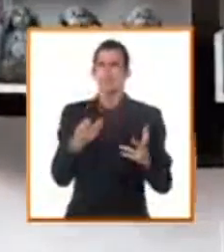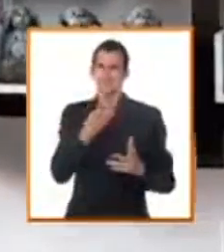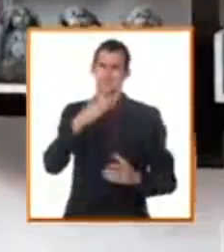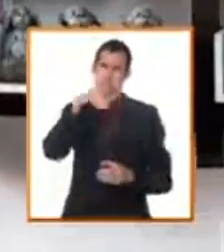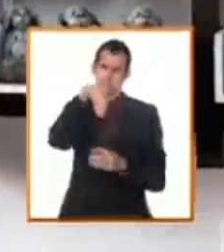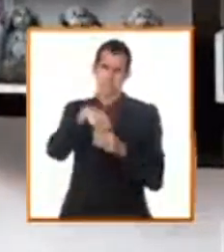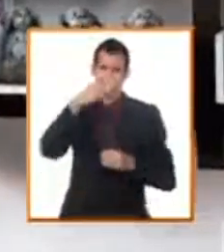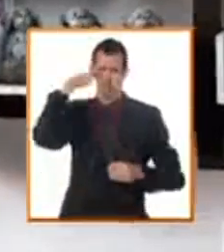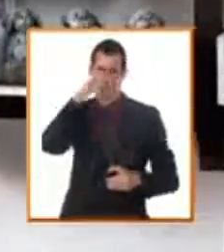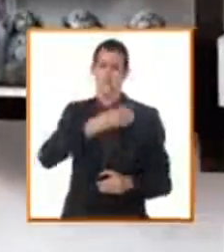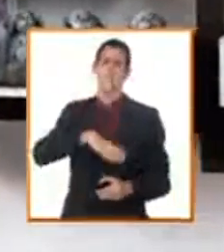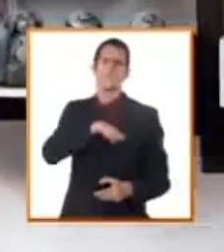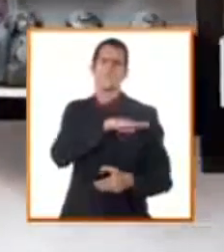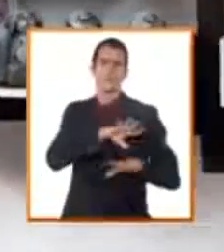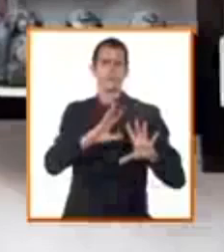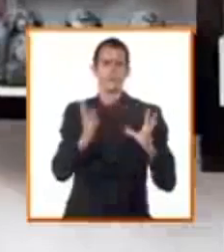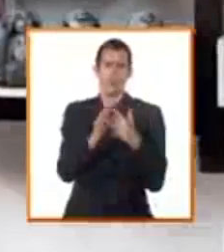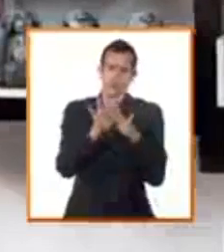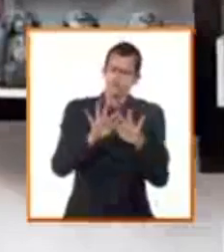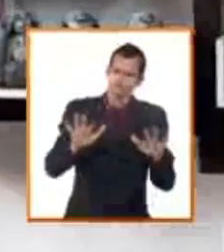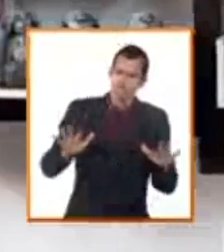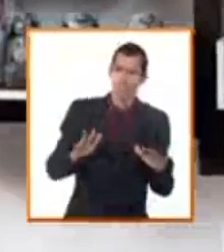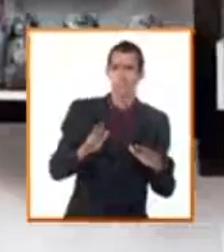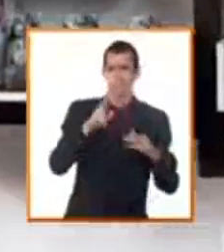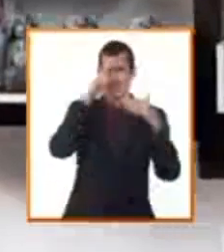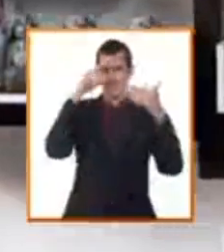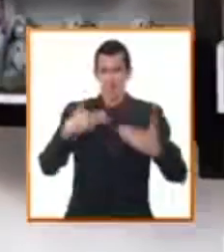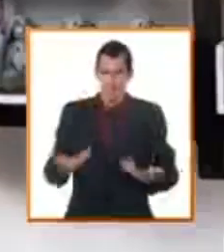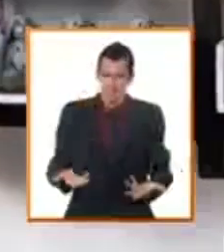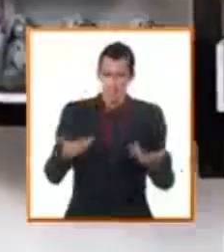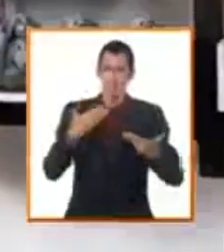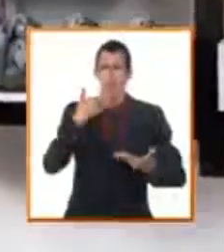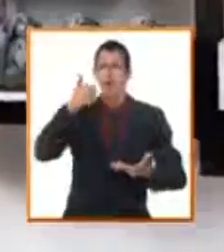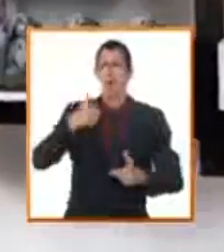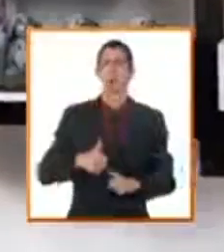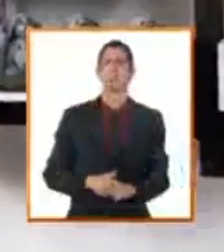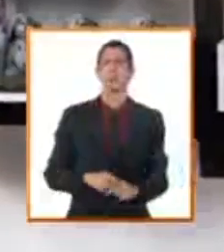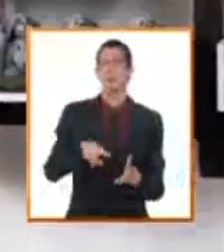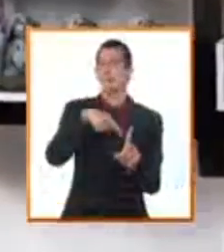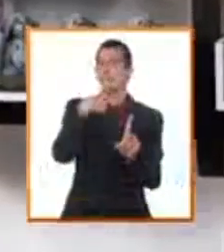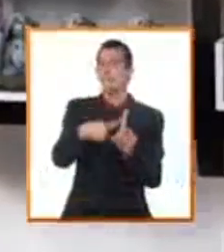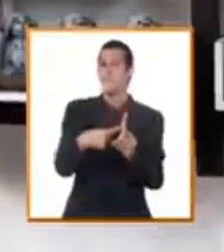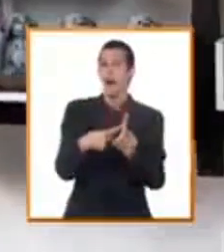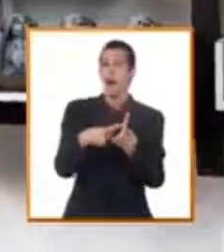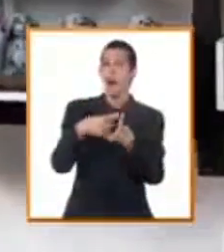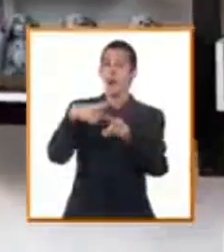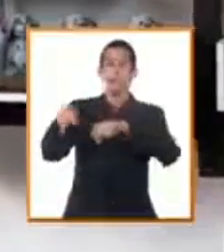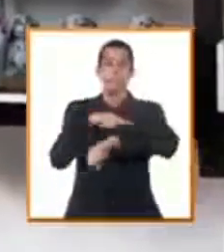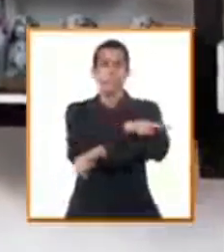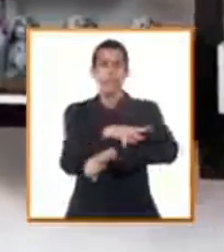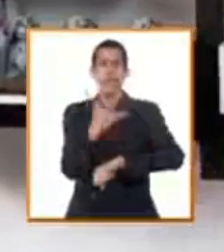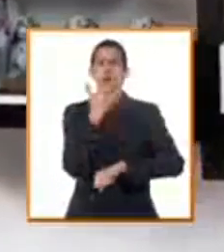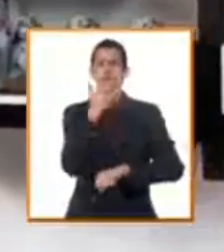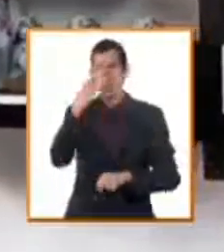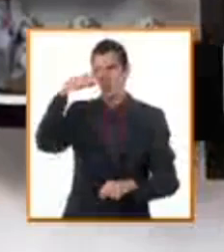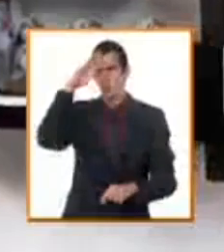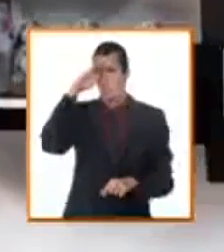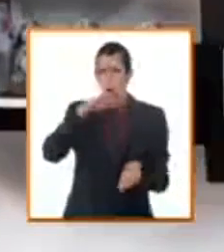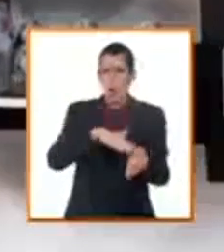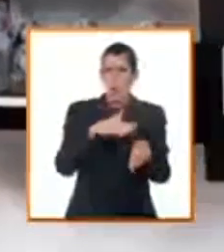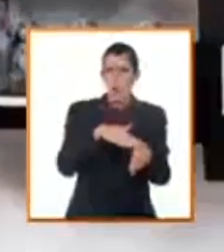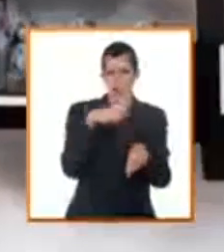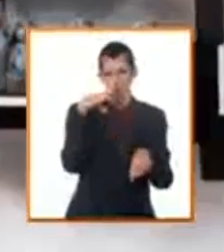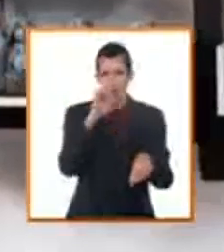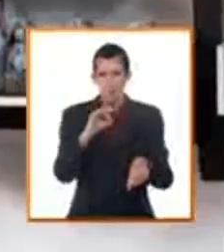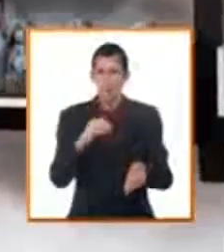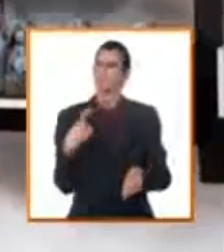esté libre de ese flagelo, sino también la defensa en arenas internacionales de estos asuntos que son de alta complejidad